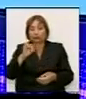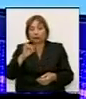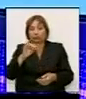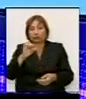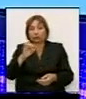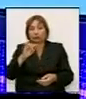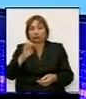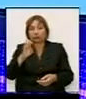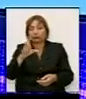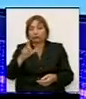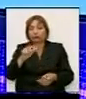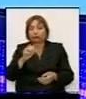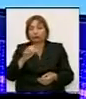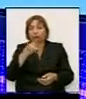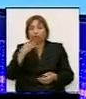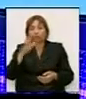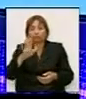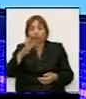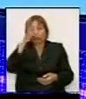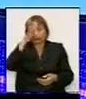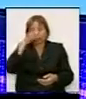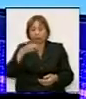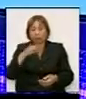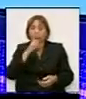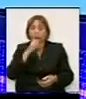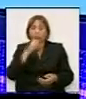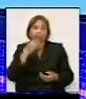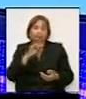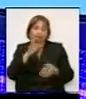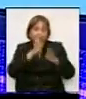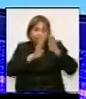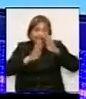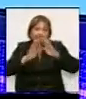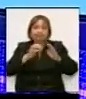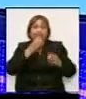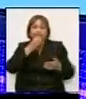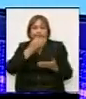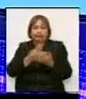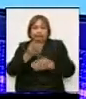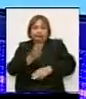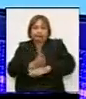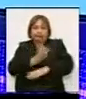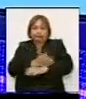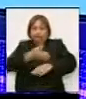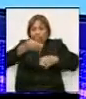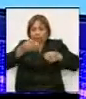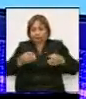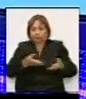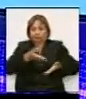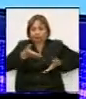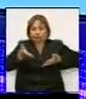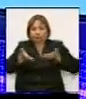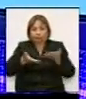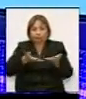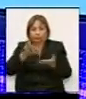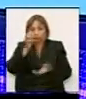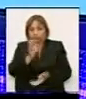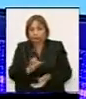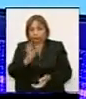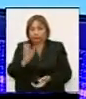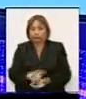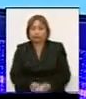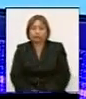Inchaustegui, quien dijo que su padre siempre se preocupó por construir un país más justo y al servicio de la